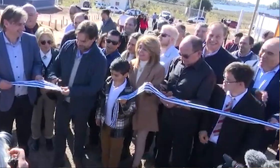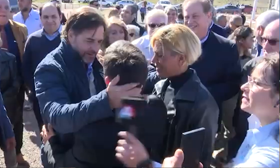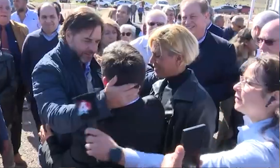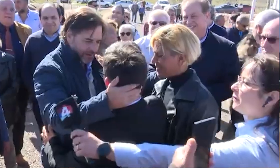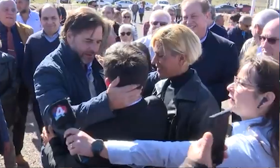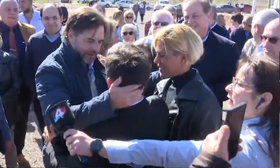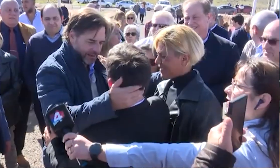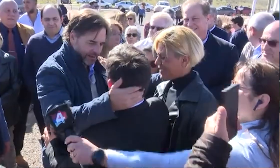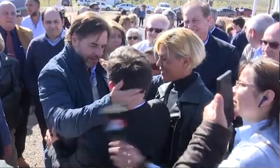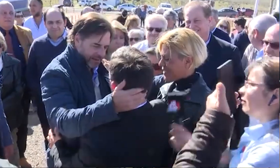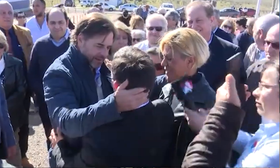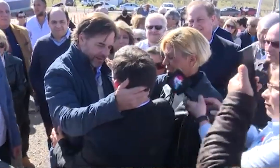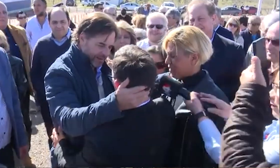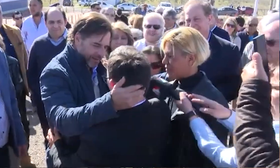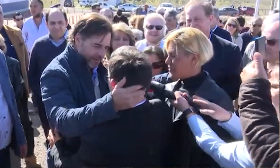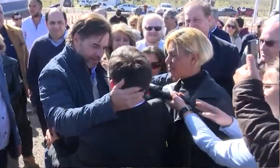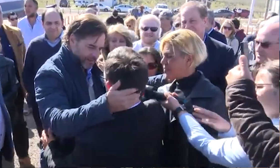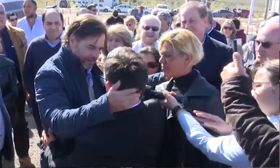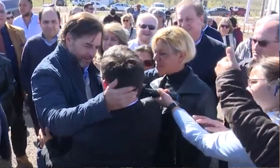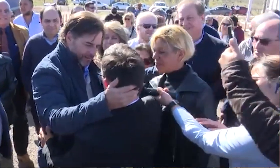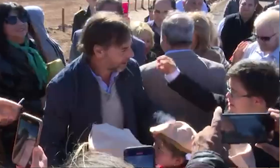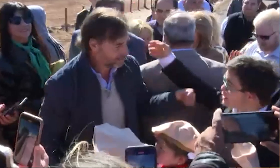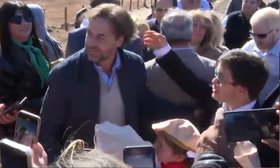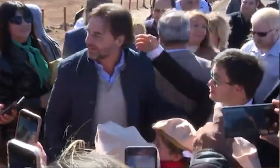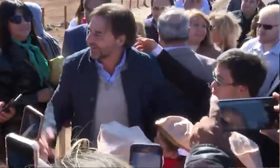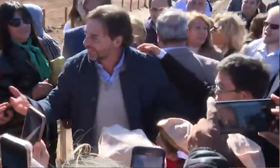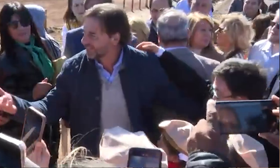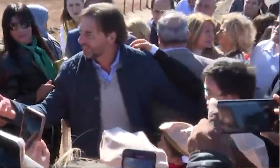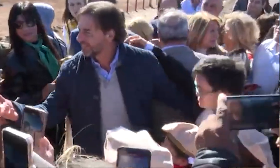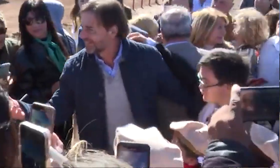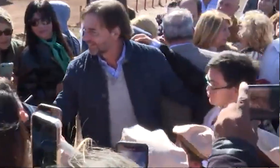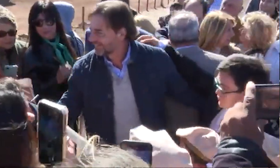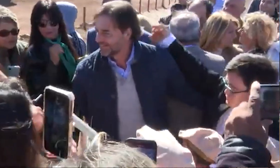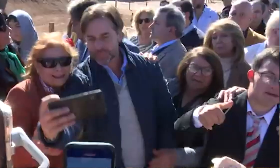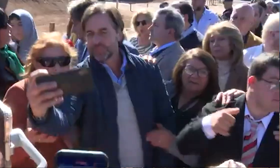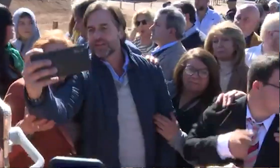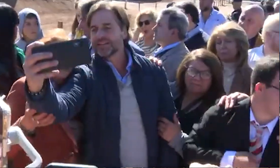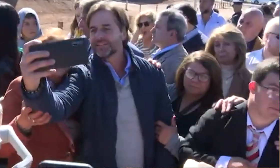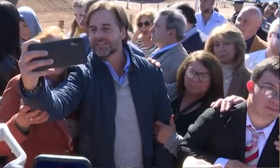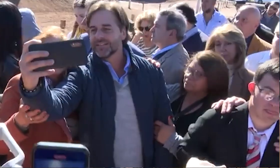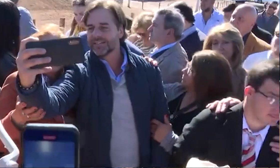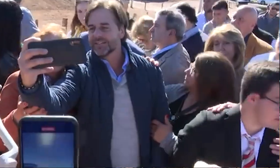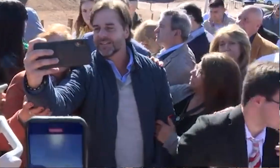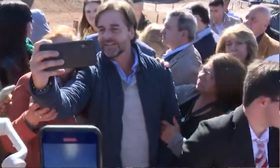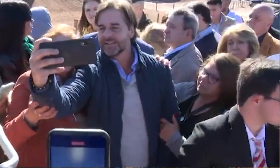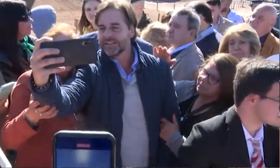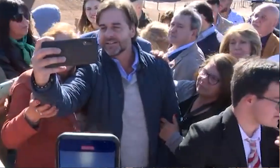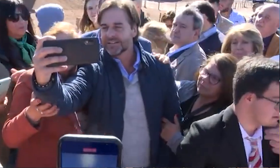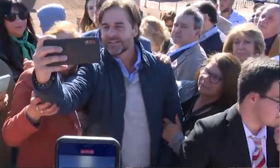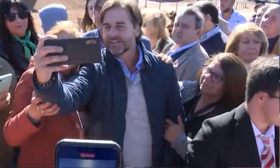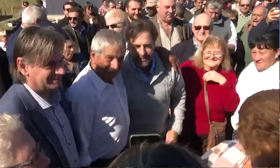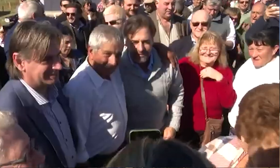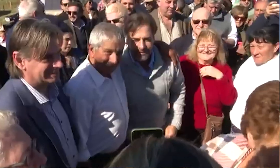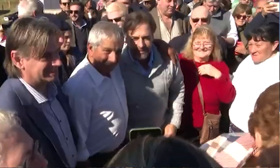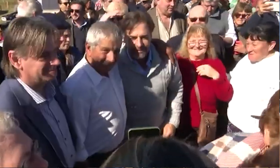Porque ahí se dice, hay que tenerle respeto a los gobernantes. No, los gobernantes tienen que tener respeto a los gobernados, que son los que nos eligen, y nos